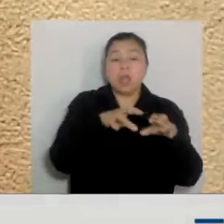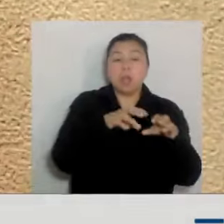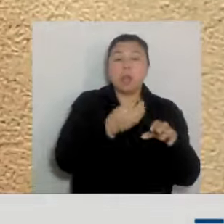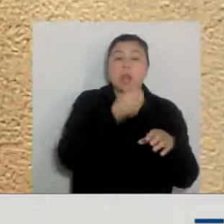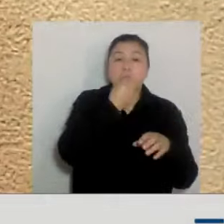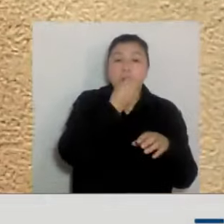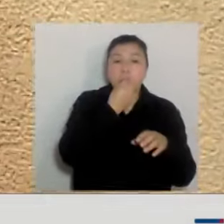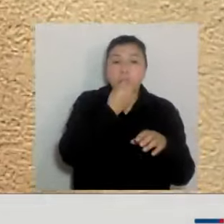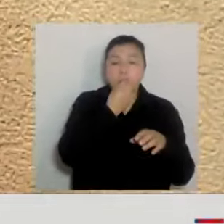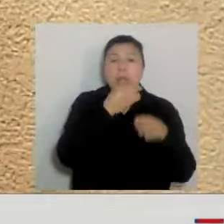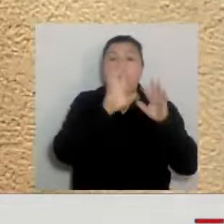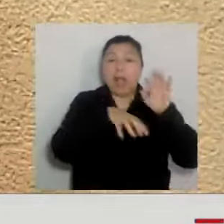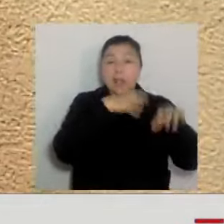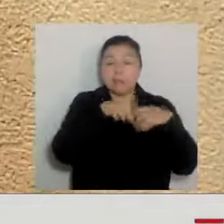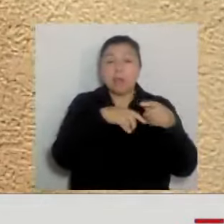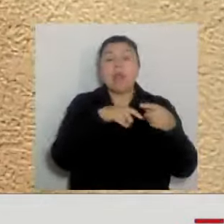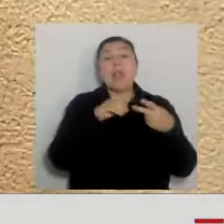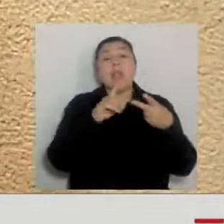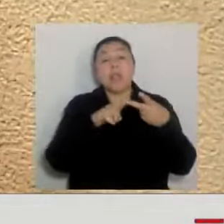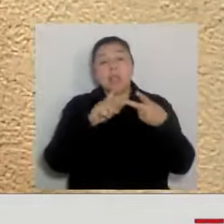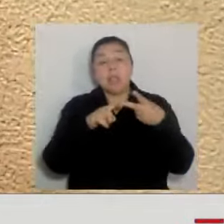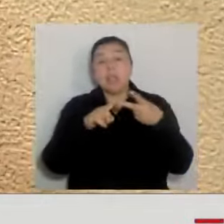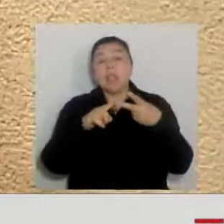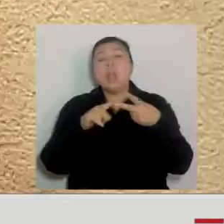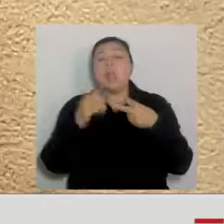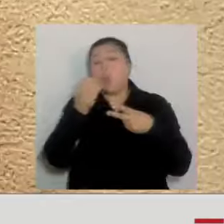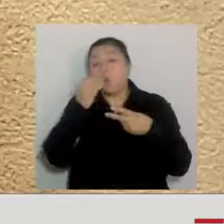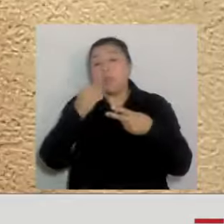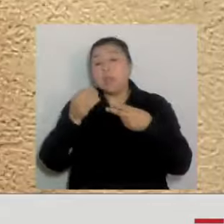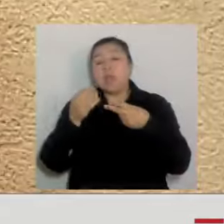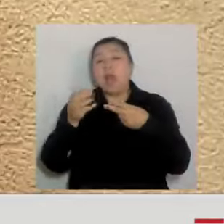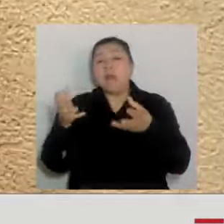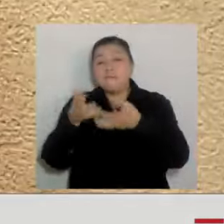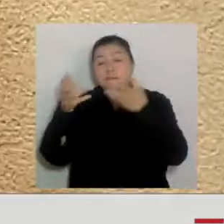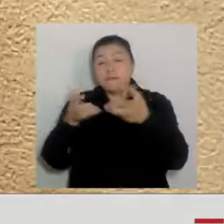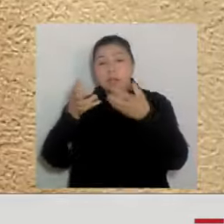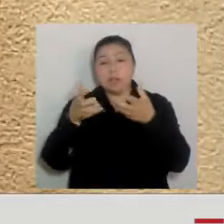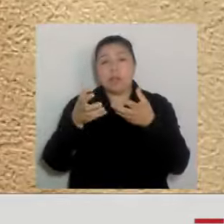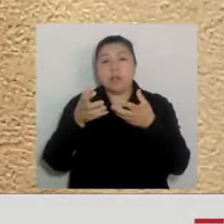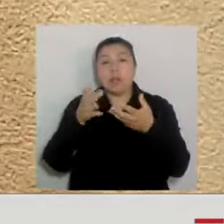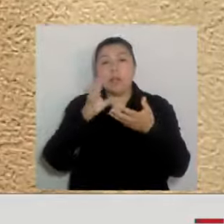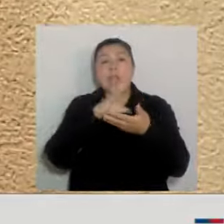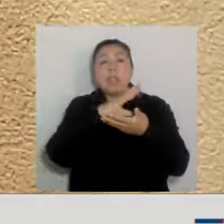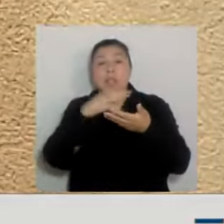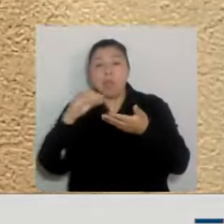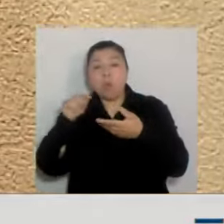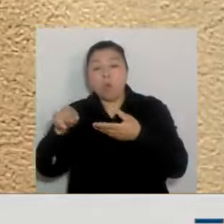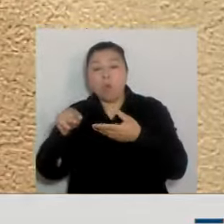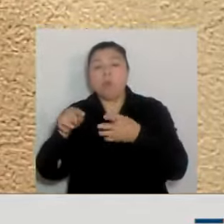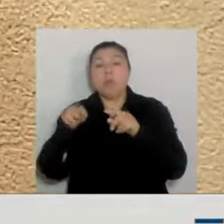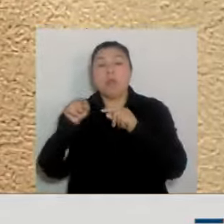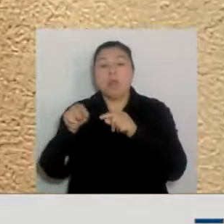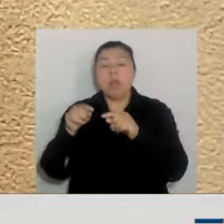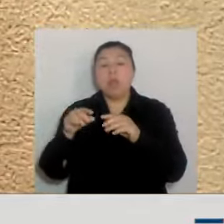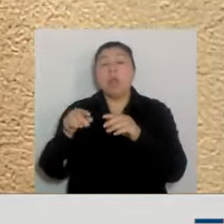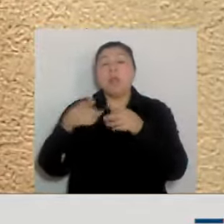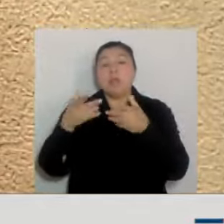origen animal y aquellos de origen vegetal que emitan sus propiedades es fundamental que nuestro sistema